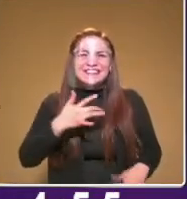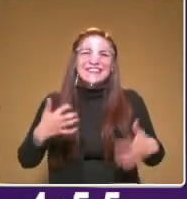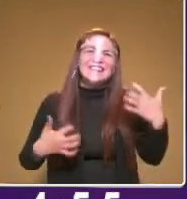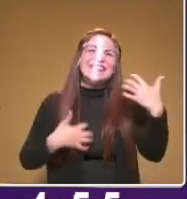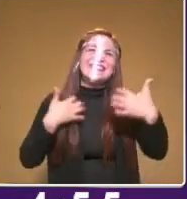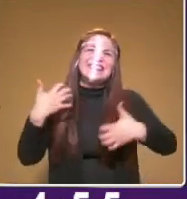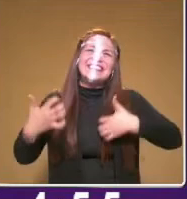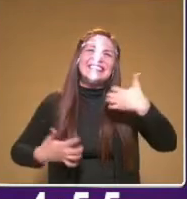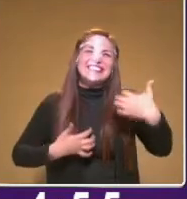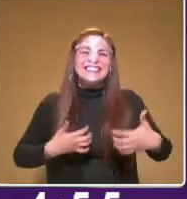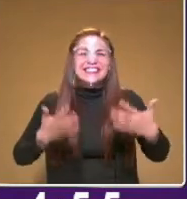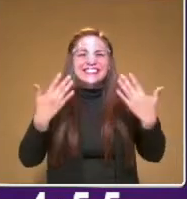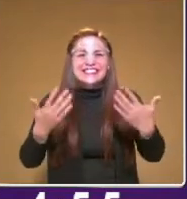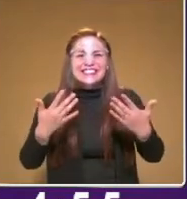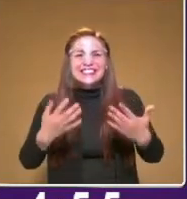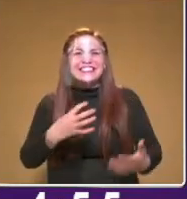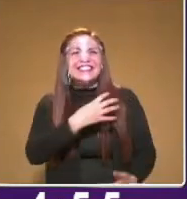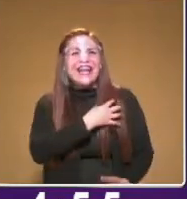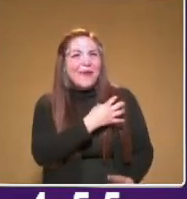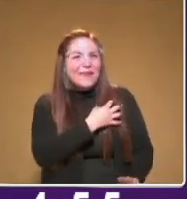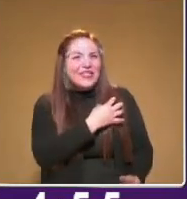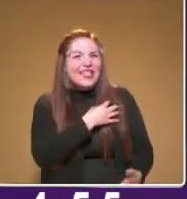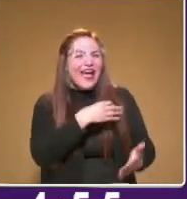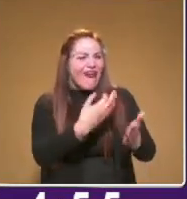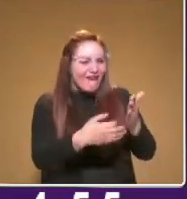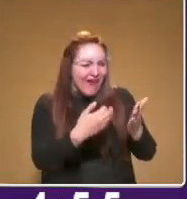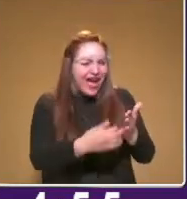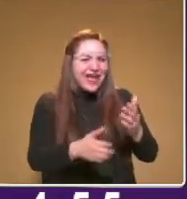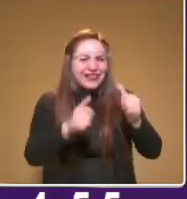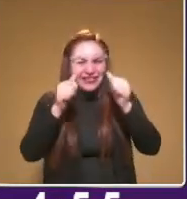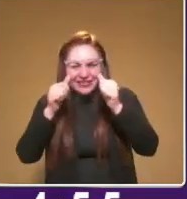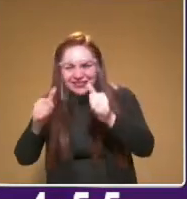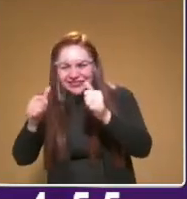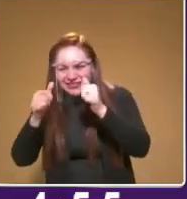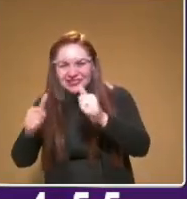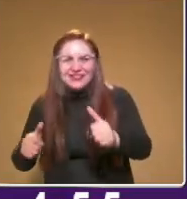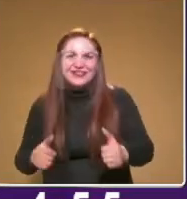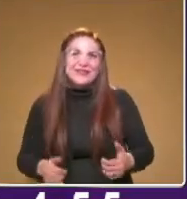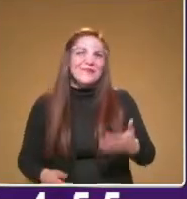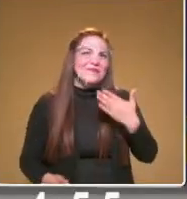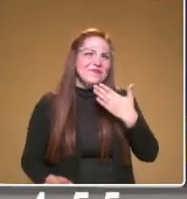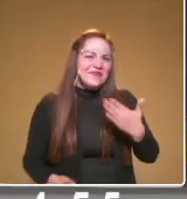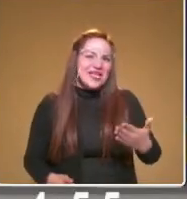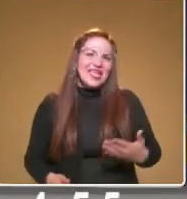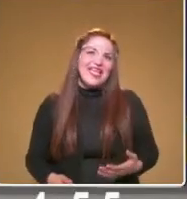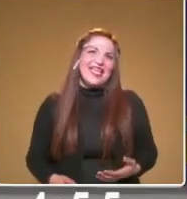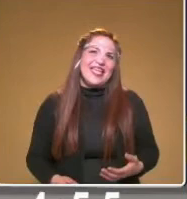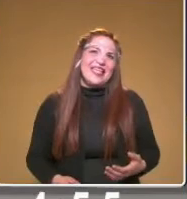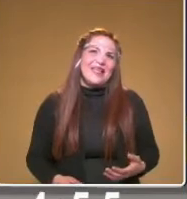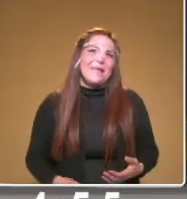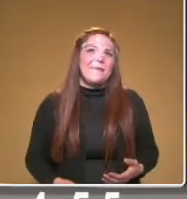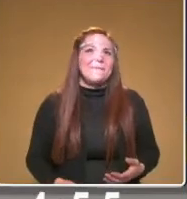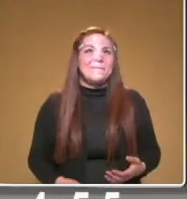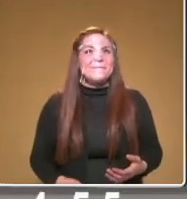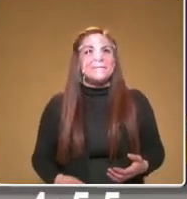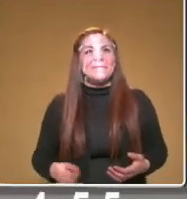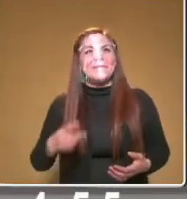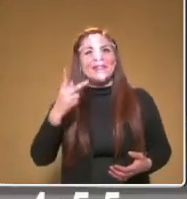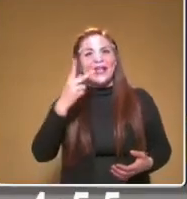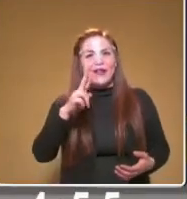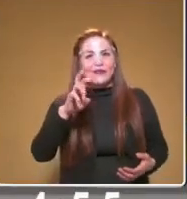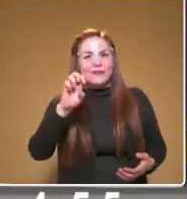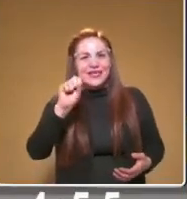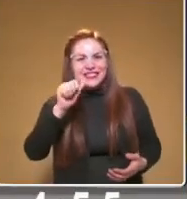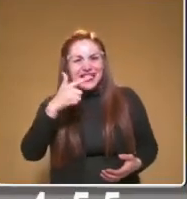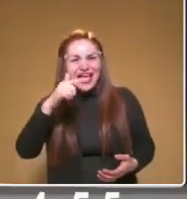qué el capitán no atendió los presagios? Oh, palabrita nueva, ¿verdad? Hasta le voy a levantar el meñique. Los presagios